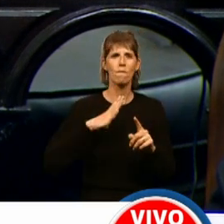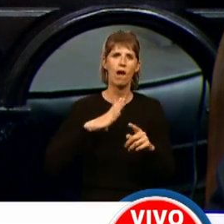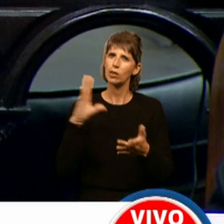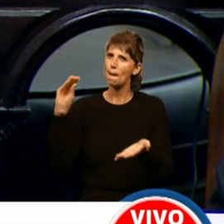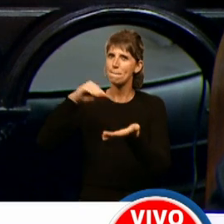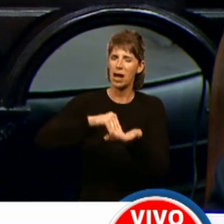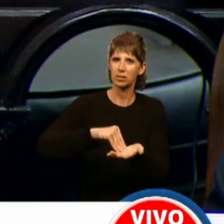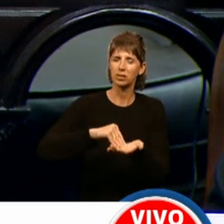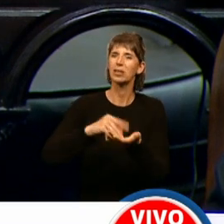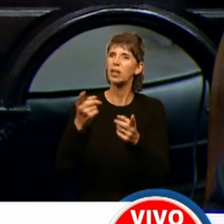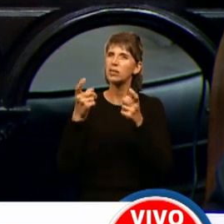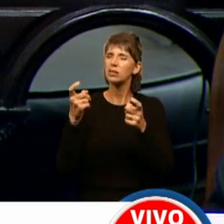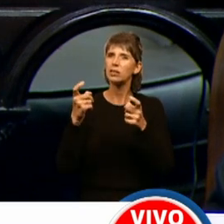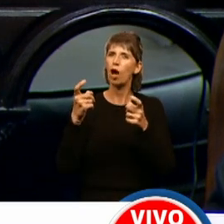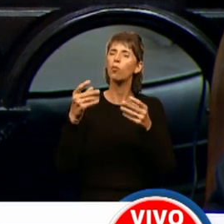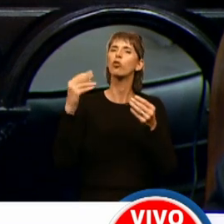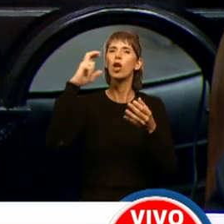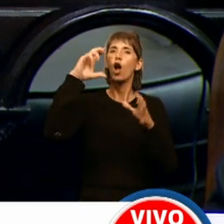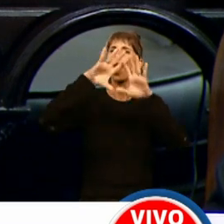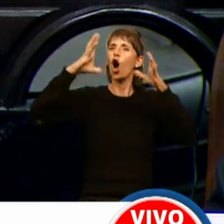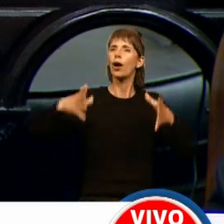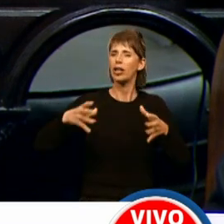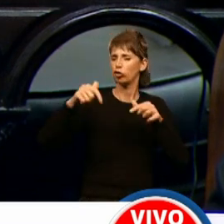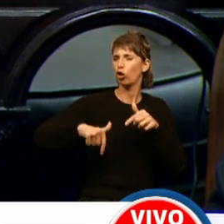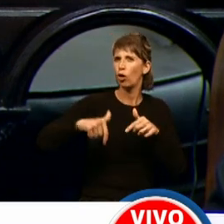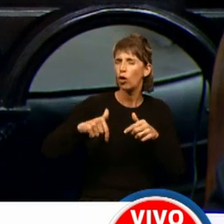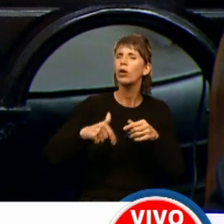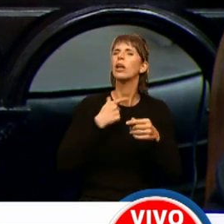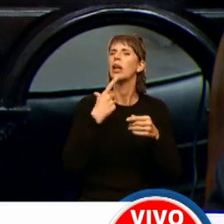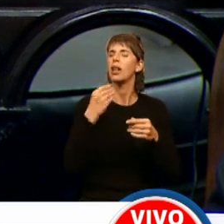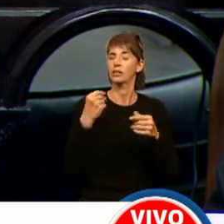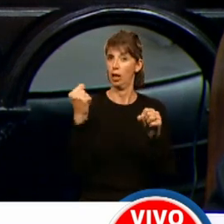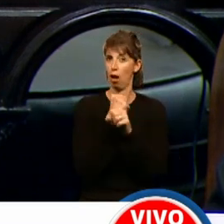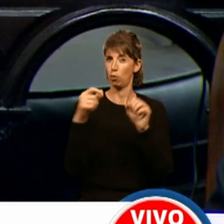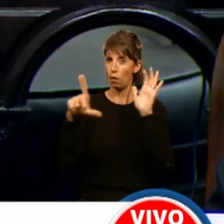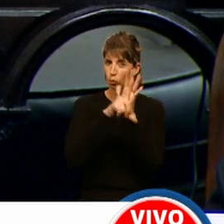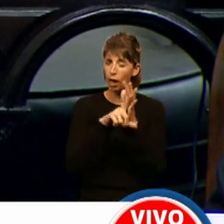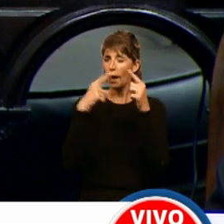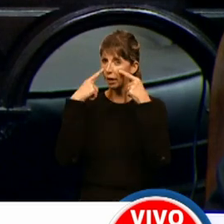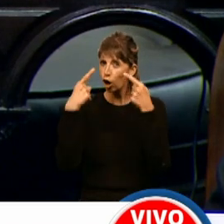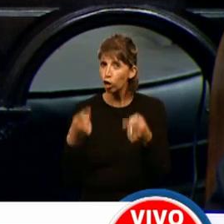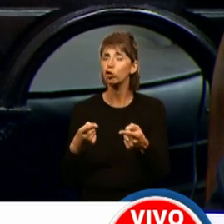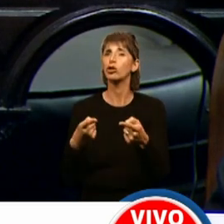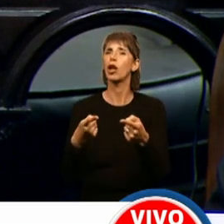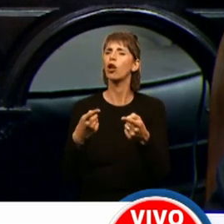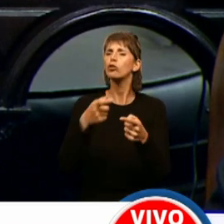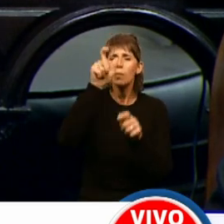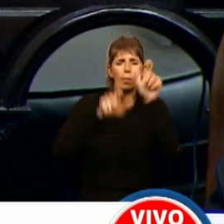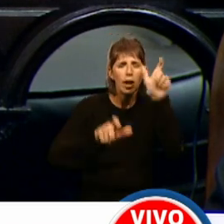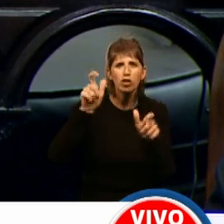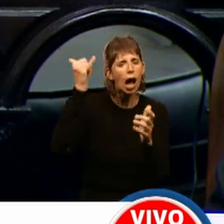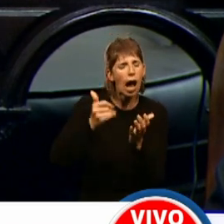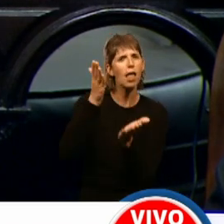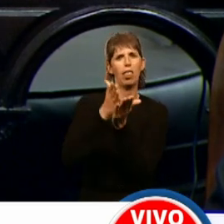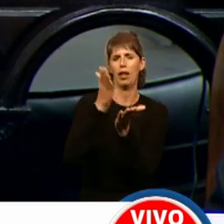que el congreso en este alto de reparación que significa sancionar una ley reconocerlos como sujetos de derecho que